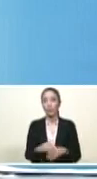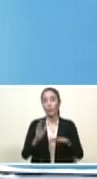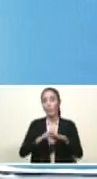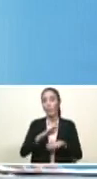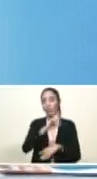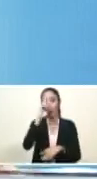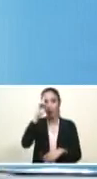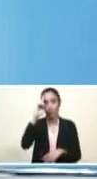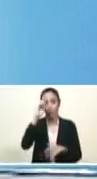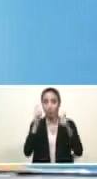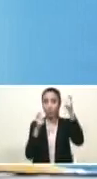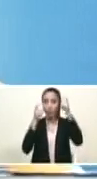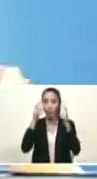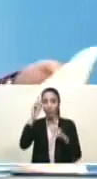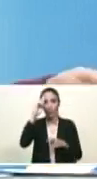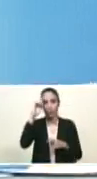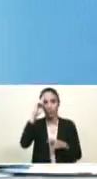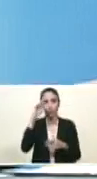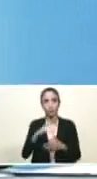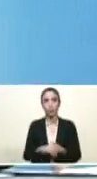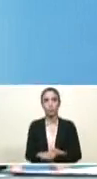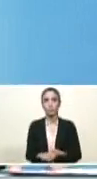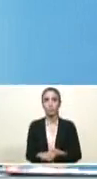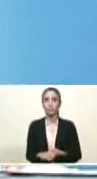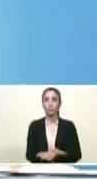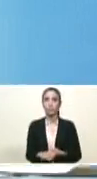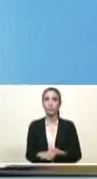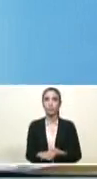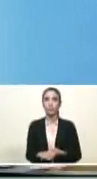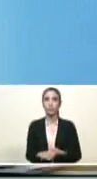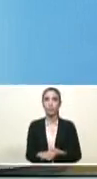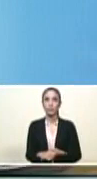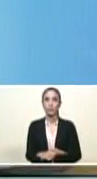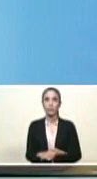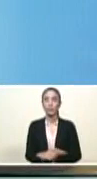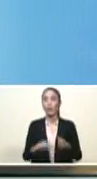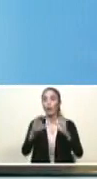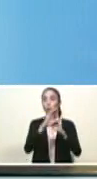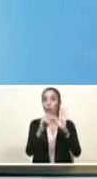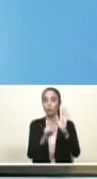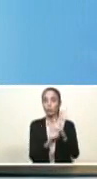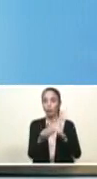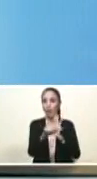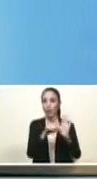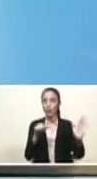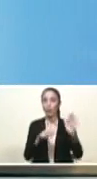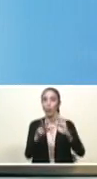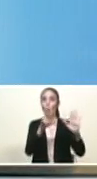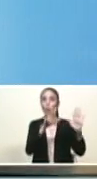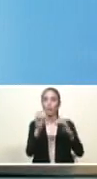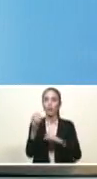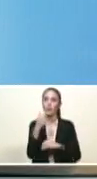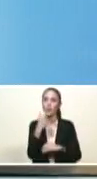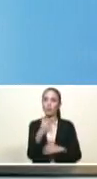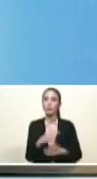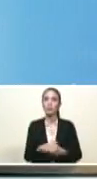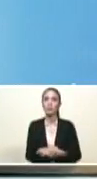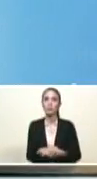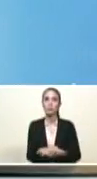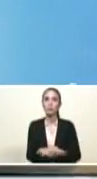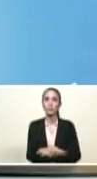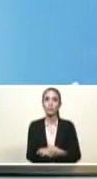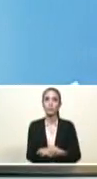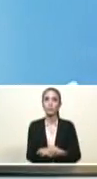razón. Como teníamos razón, presidente, cuando en la Constitución, en el artículo 80... establecimos